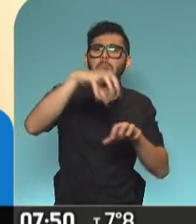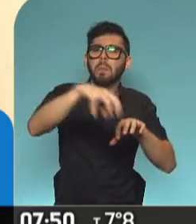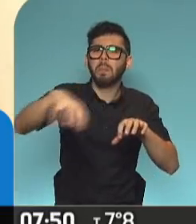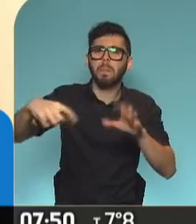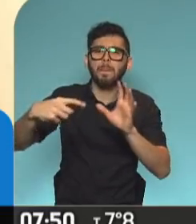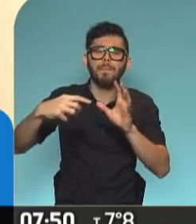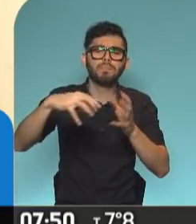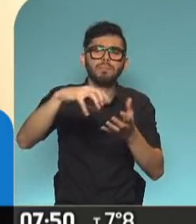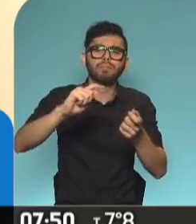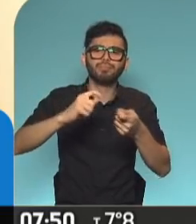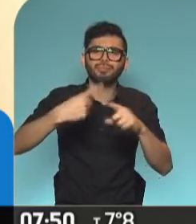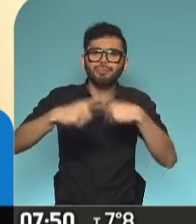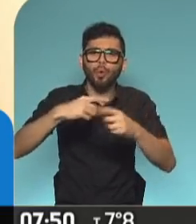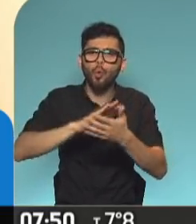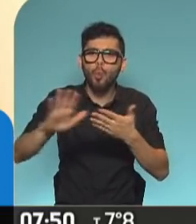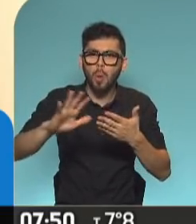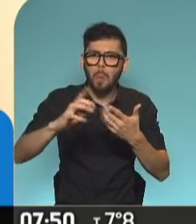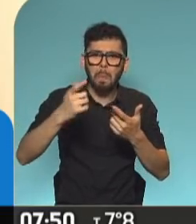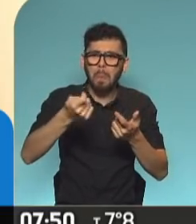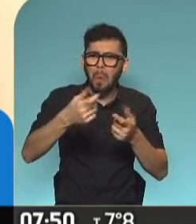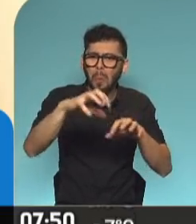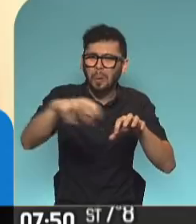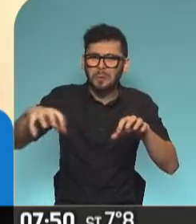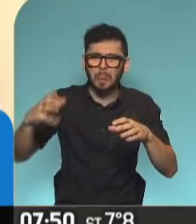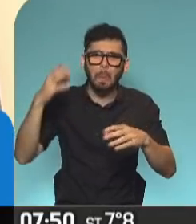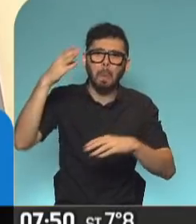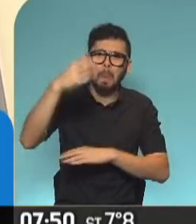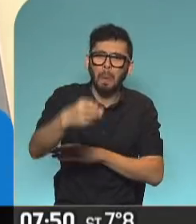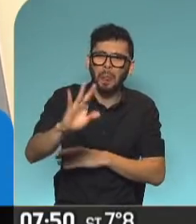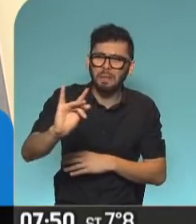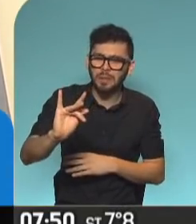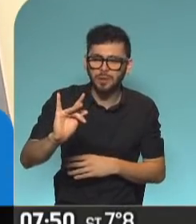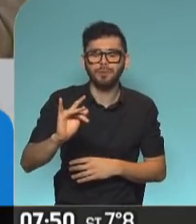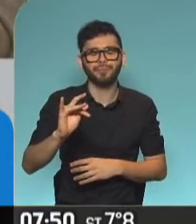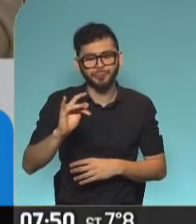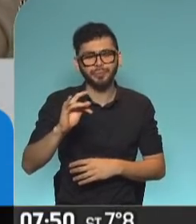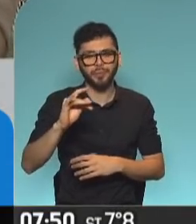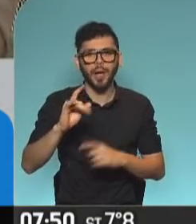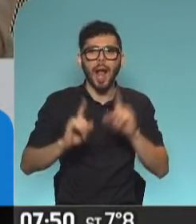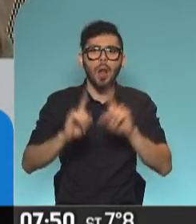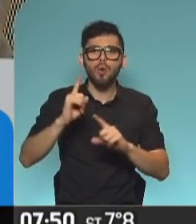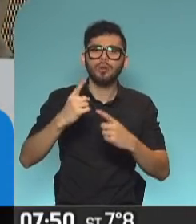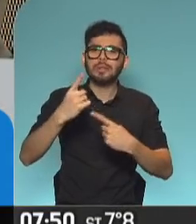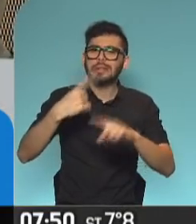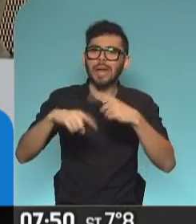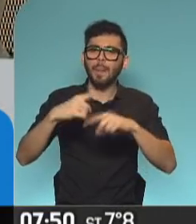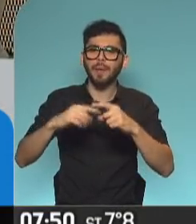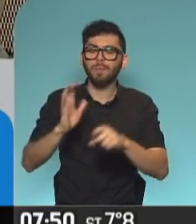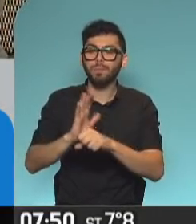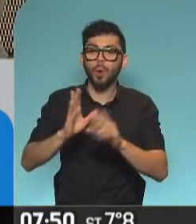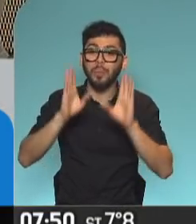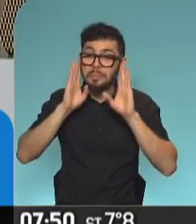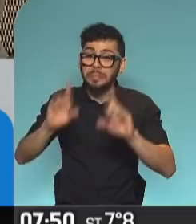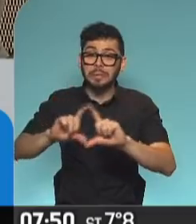Argentina. a ver, hubo un proceso que estuvo un poco alejado del interés público y que tuvo como